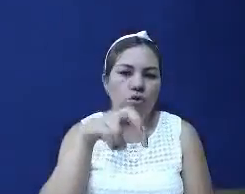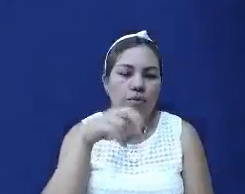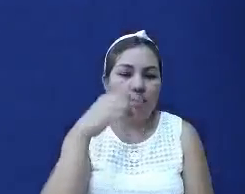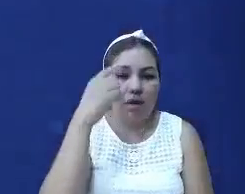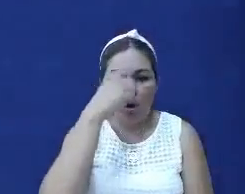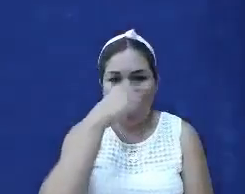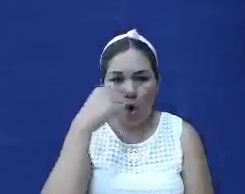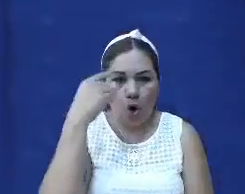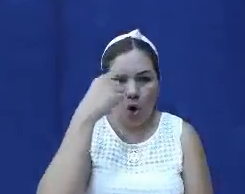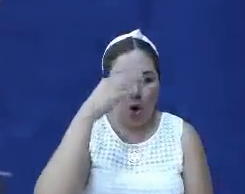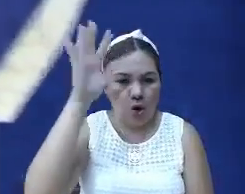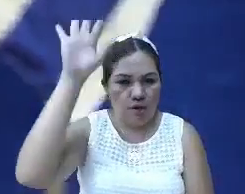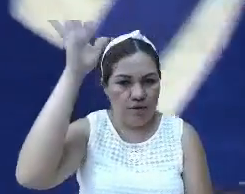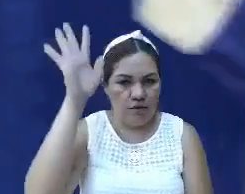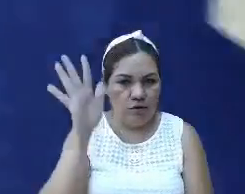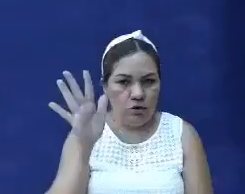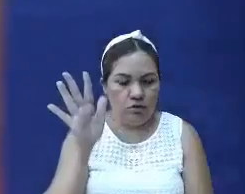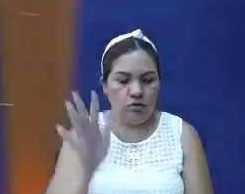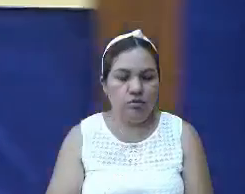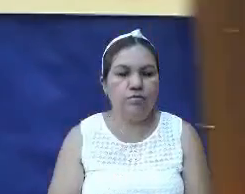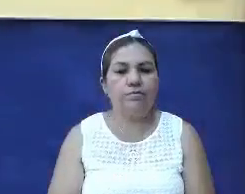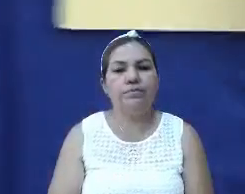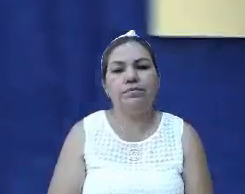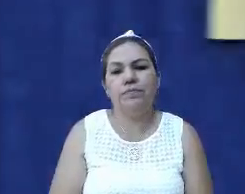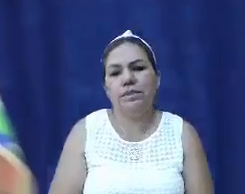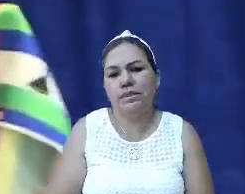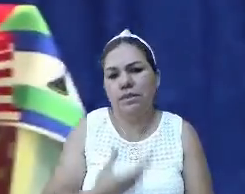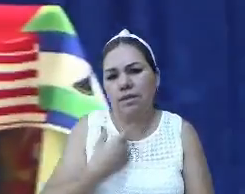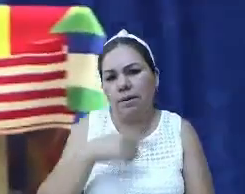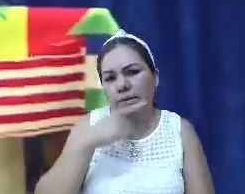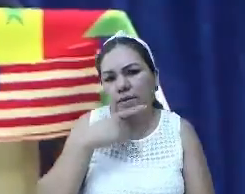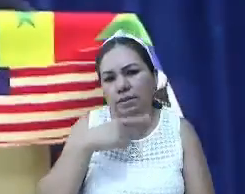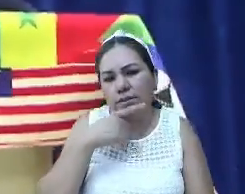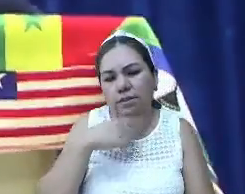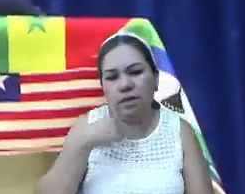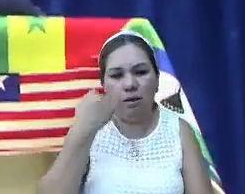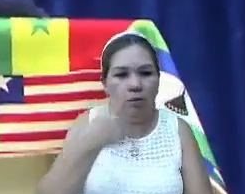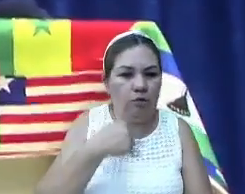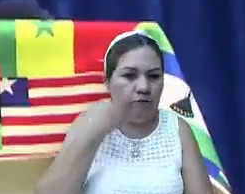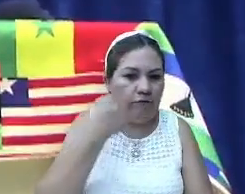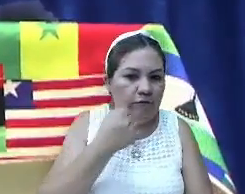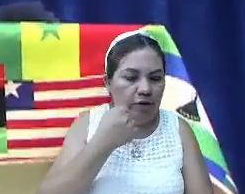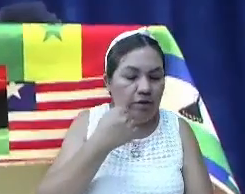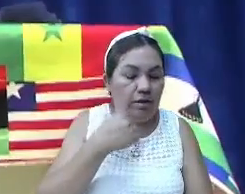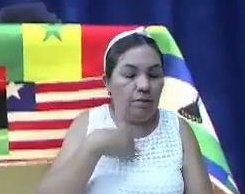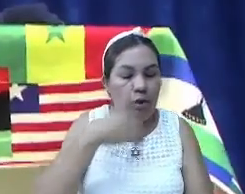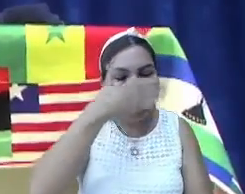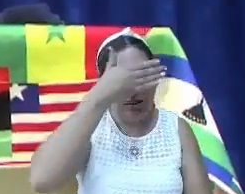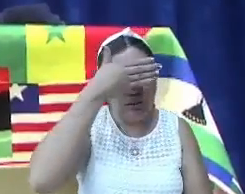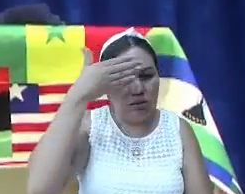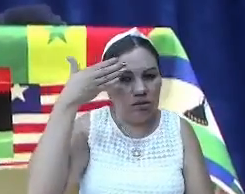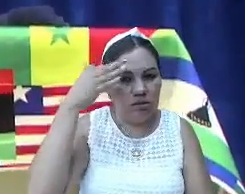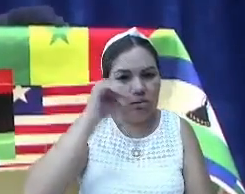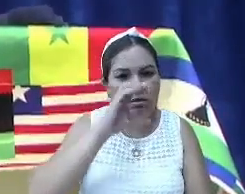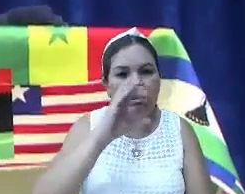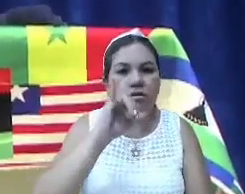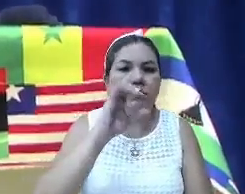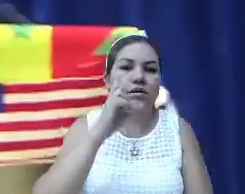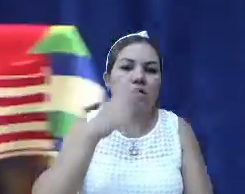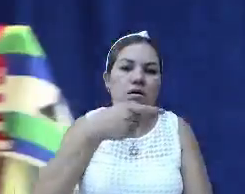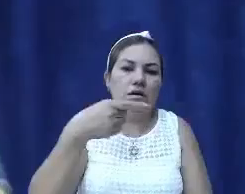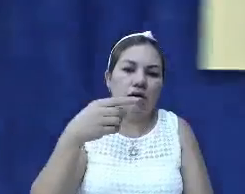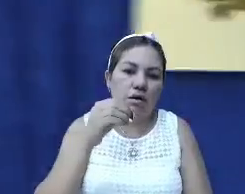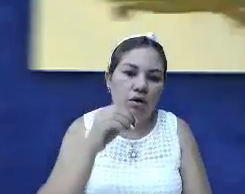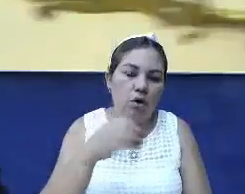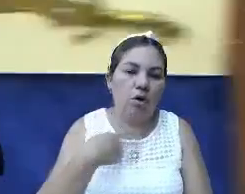Jeroboam quería engañar al pobre profeta porque el profeta estaba ciego. Pero Dios ya le había hablado al profeta que